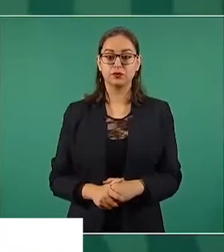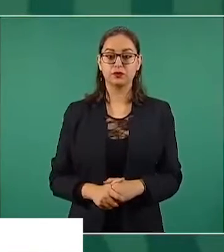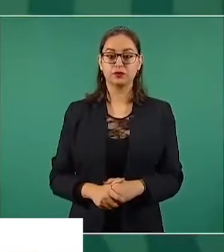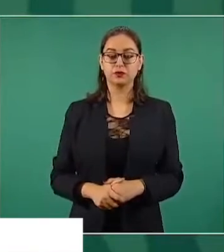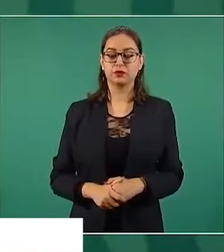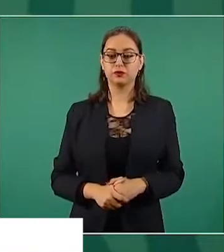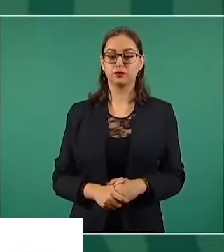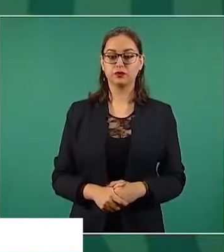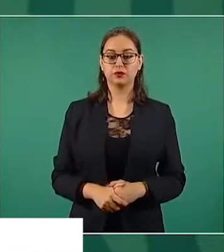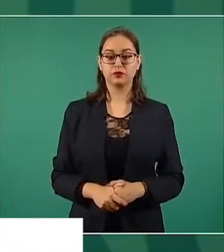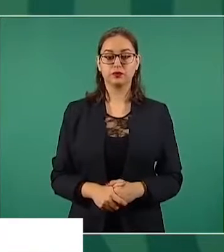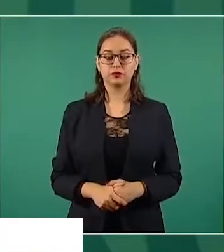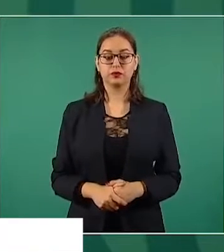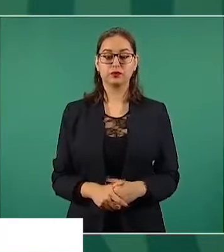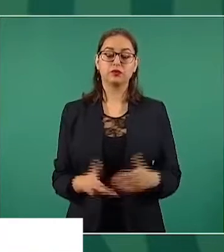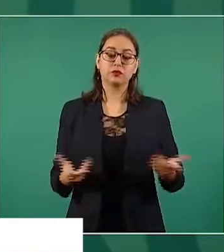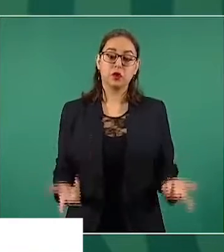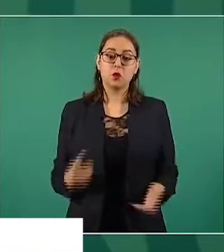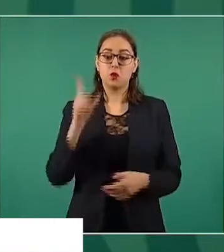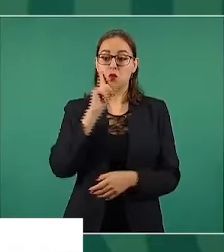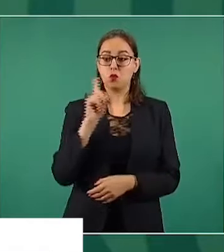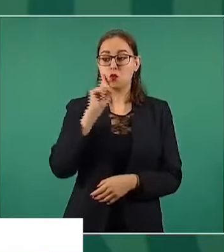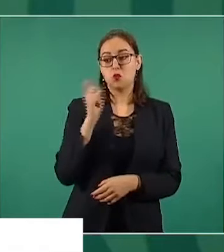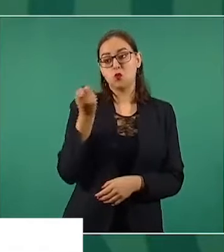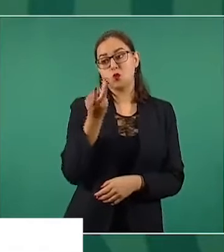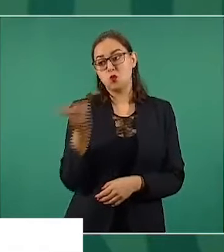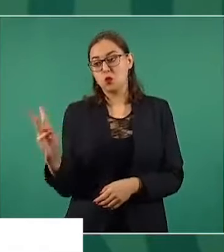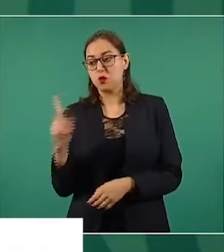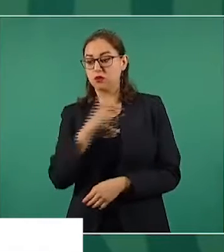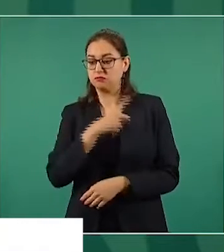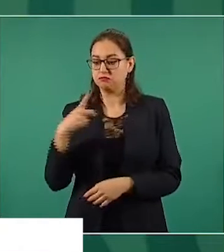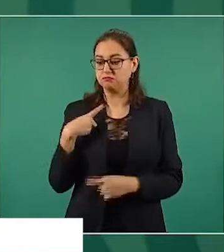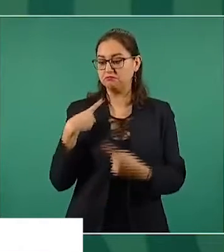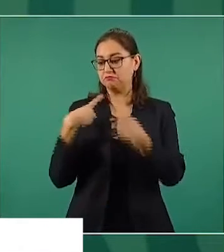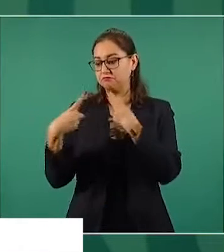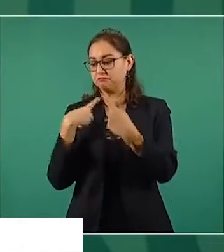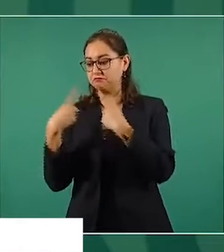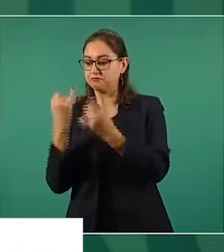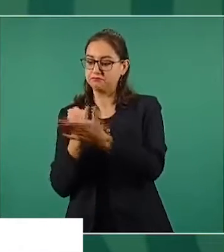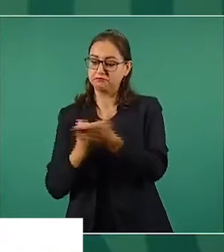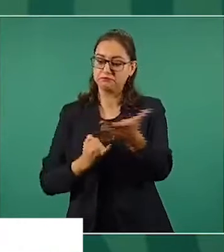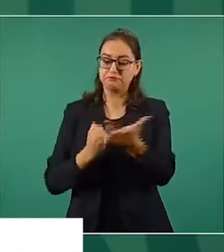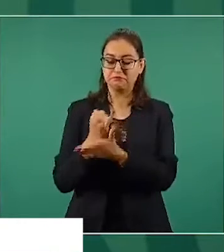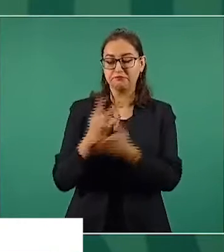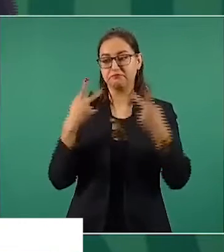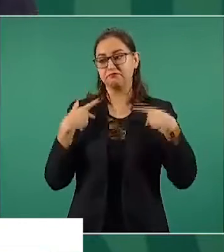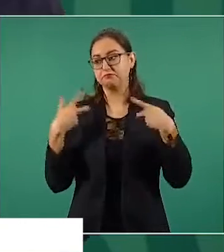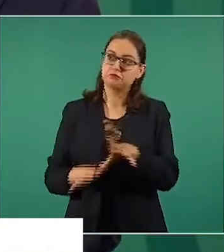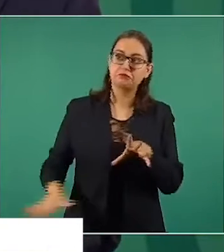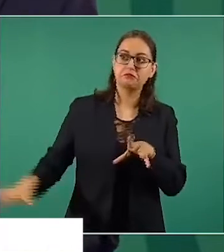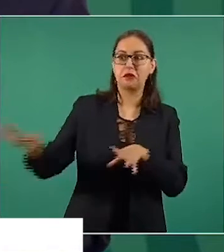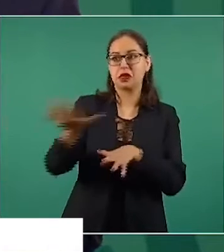tema de la despenalización del aborto es algo que corresponde a la Suprema Corte. Y en este caso, si lo está